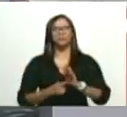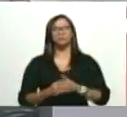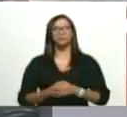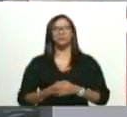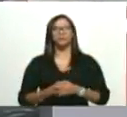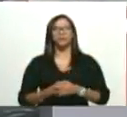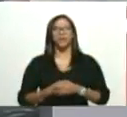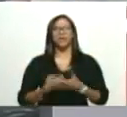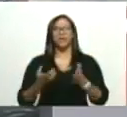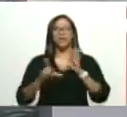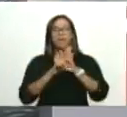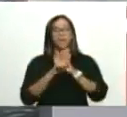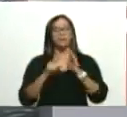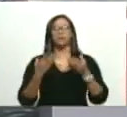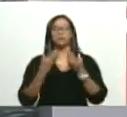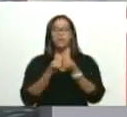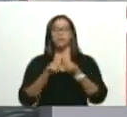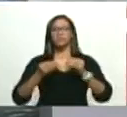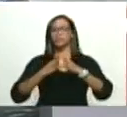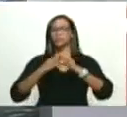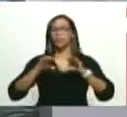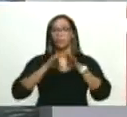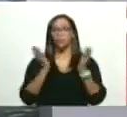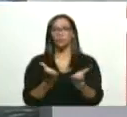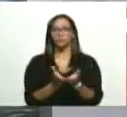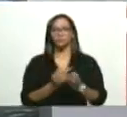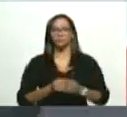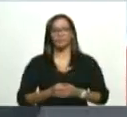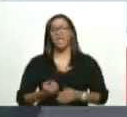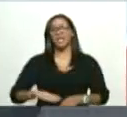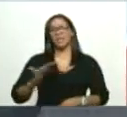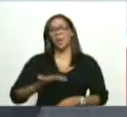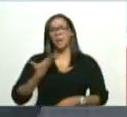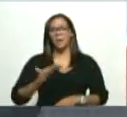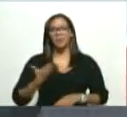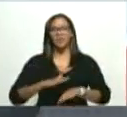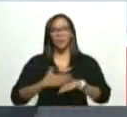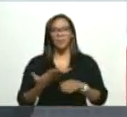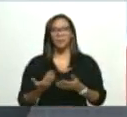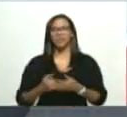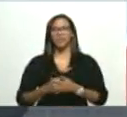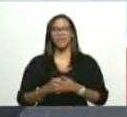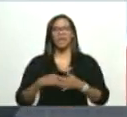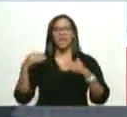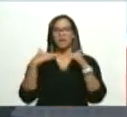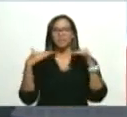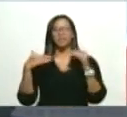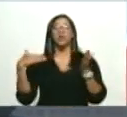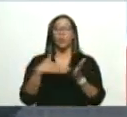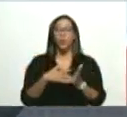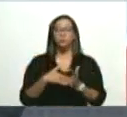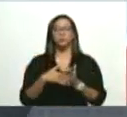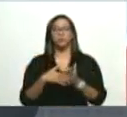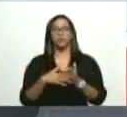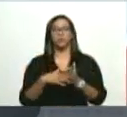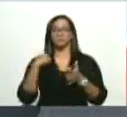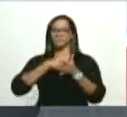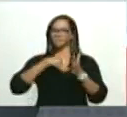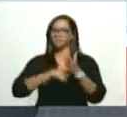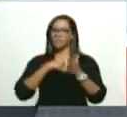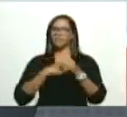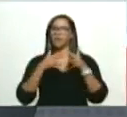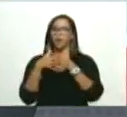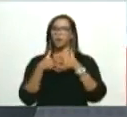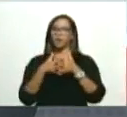nuestro continente y a lo largo del mundo. Esto es importante porque la batalla contra Estados Unidos, si bien ya tiene varios